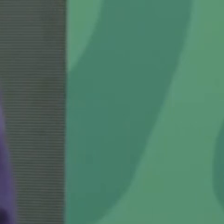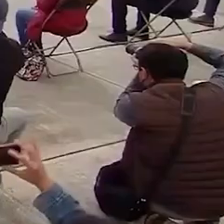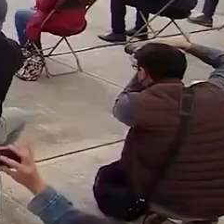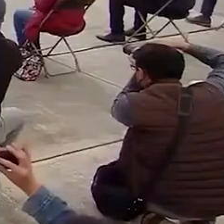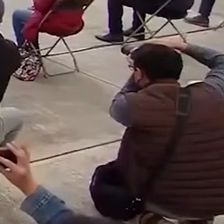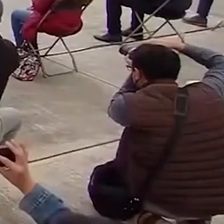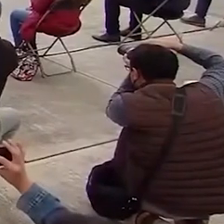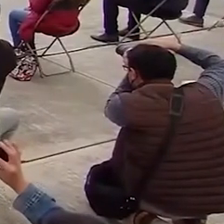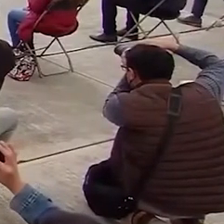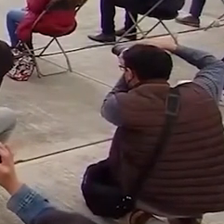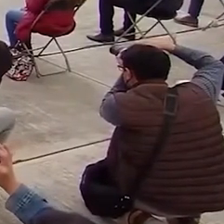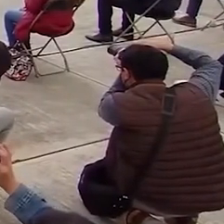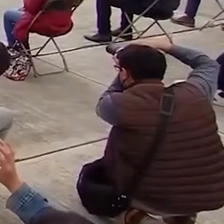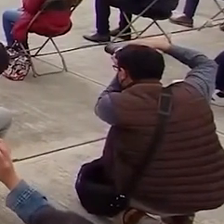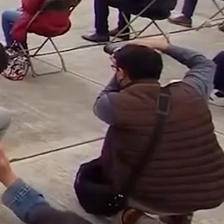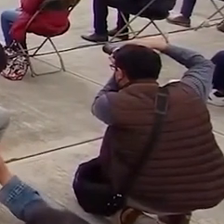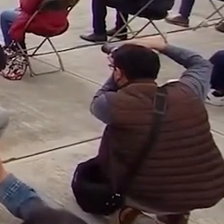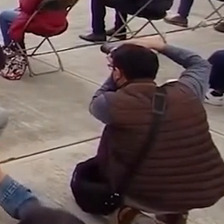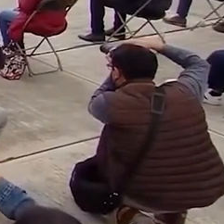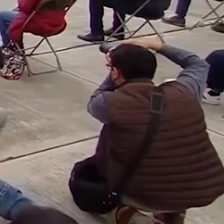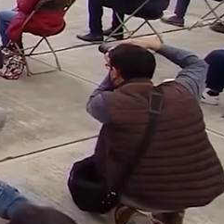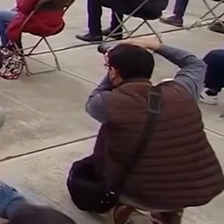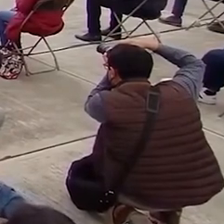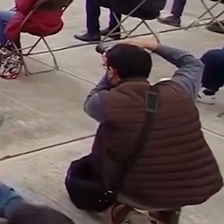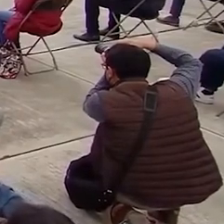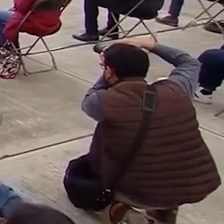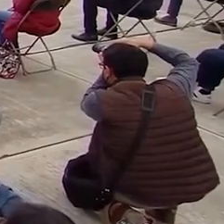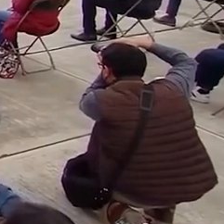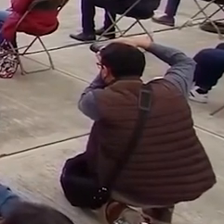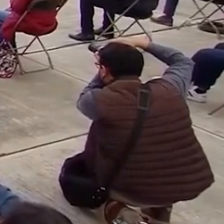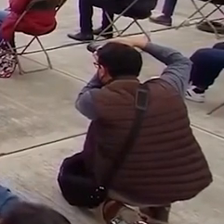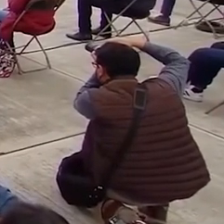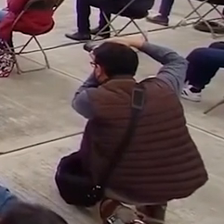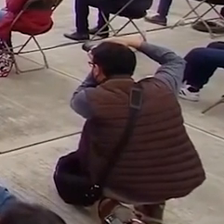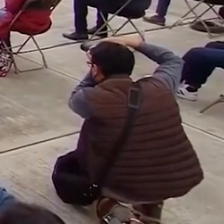hacen un reporte en la OMS